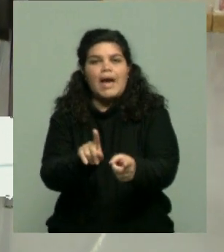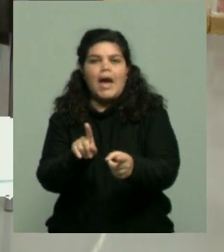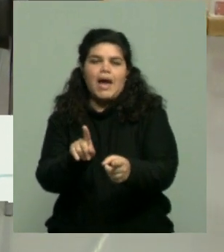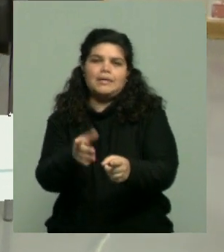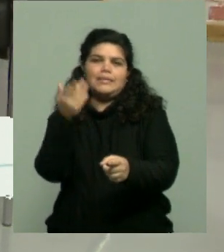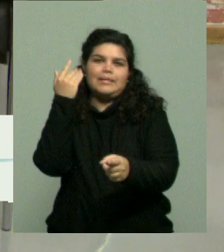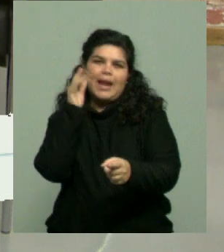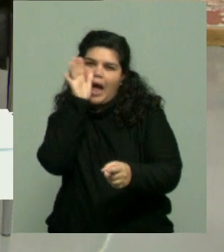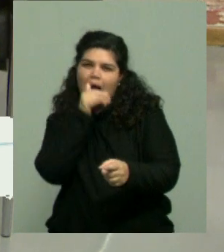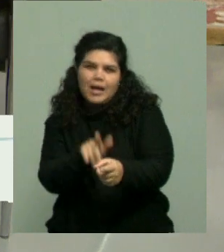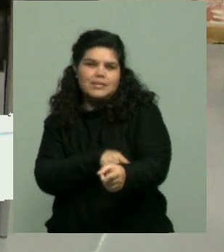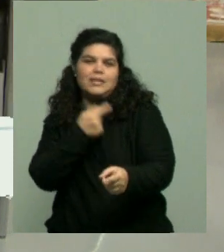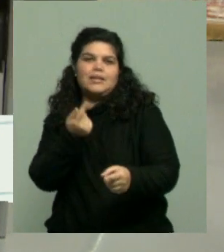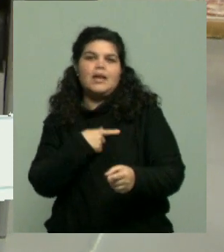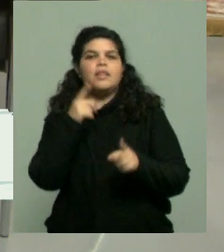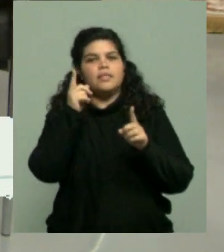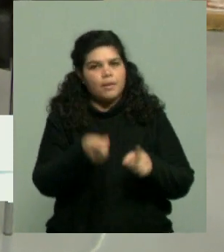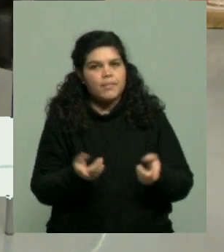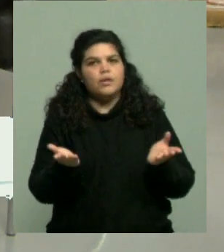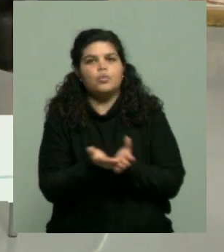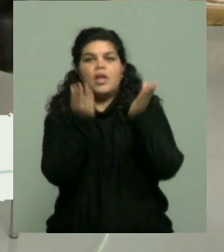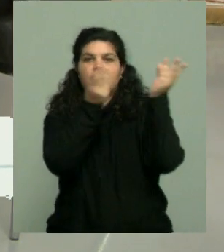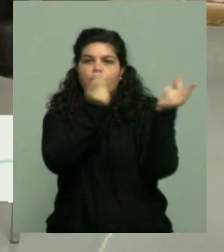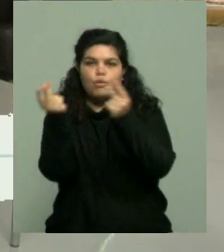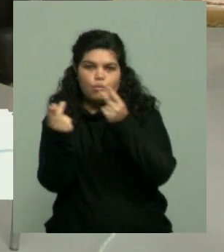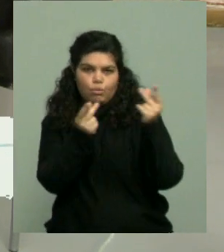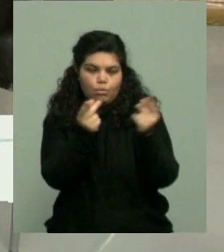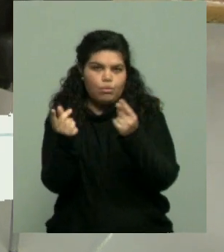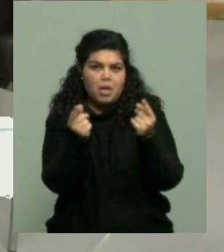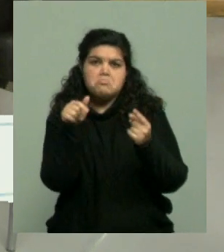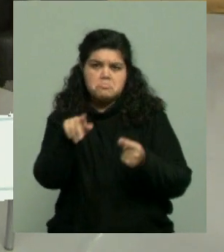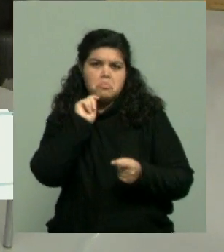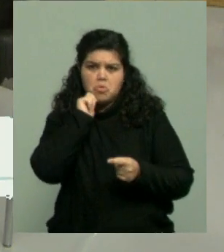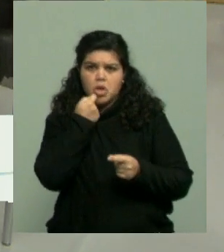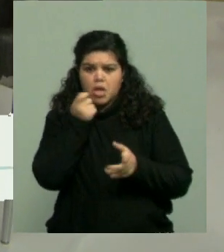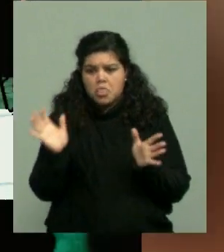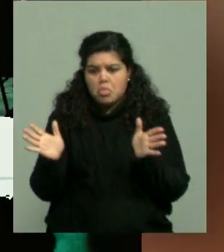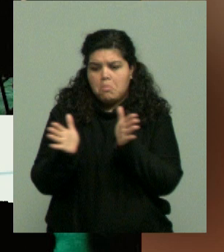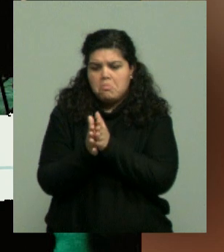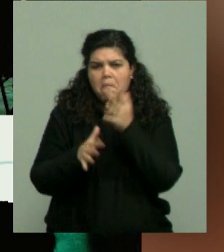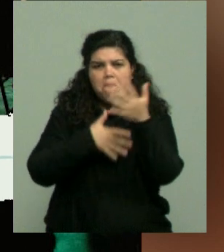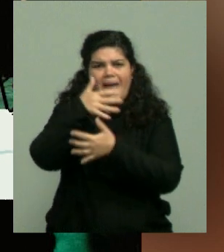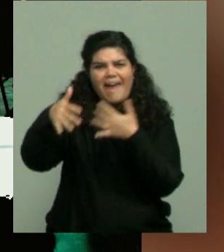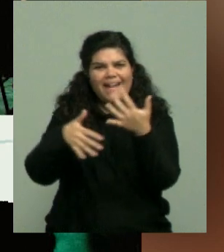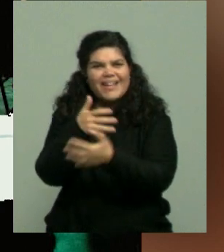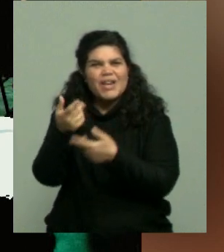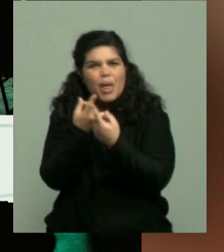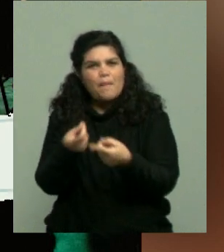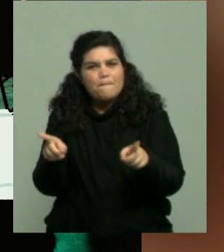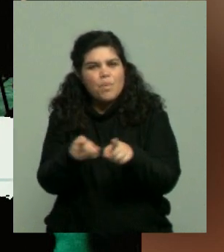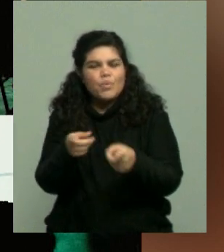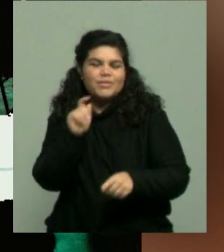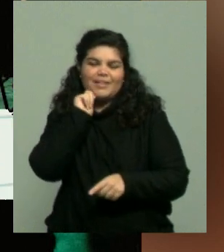que estudiamos folclore, entonces hay una mezcla muy linda ahí de... Se logran cosas lindas, está claro, ¿no? Sí, sí, volamos